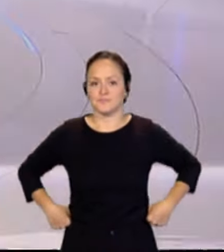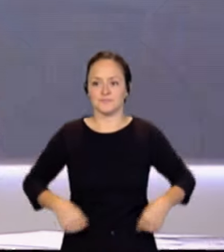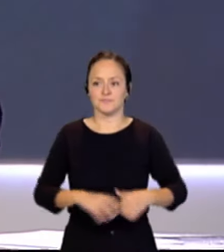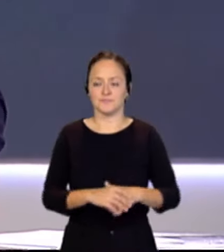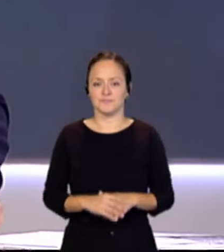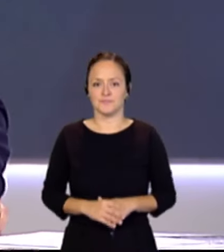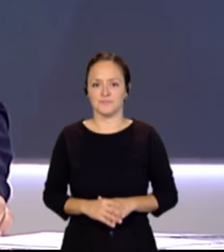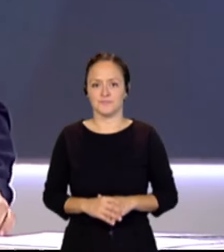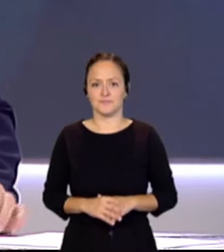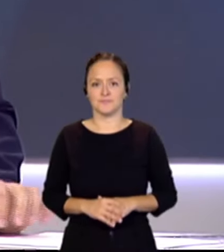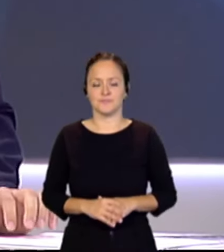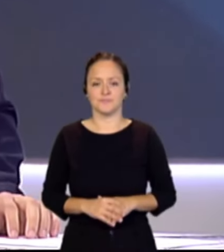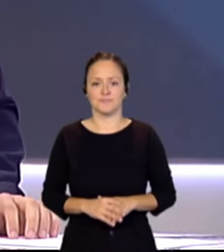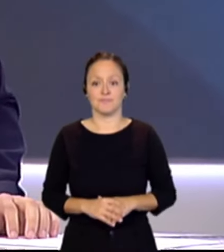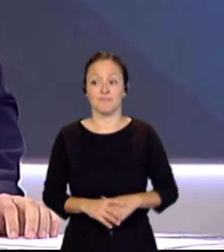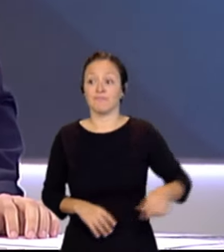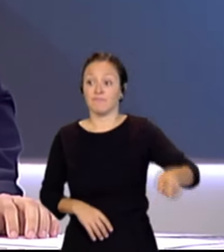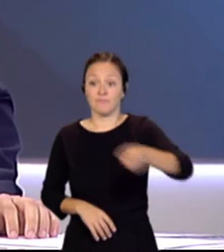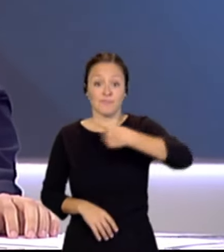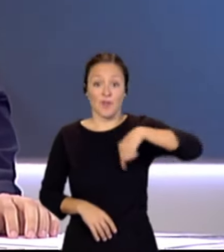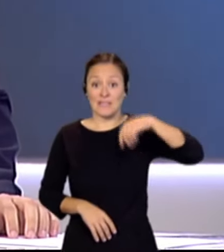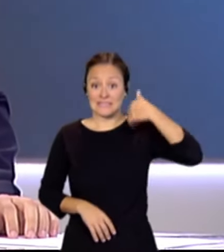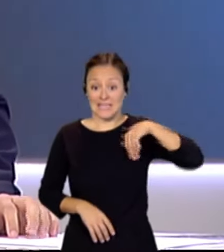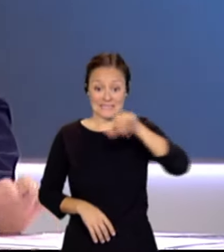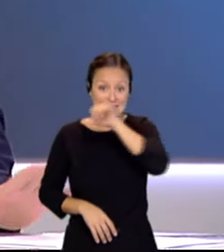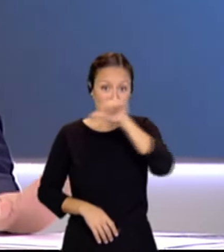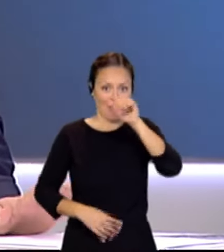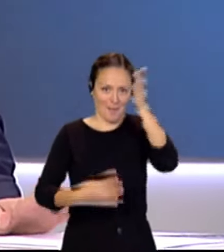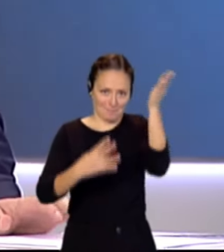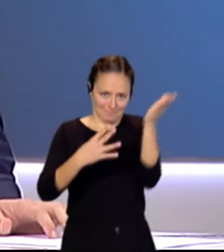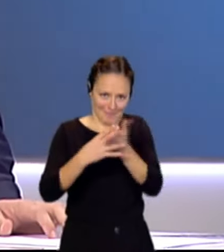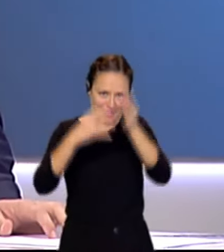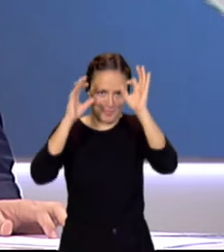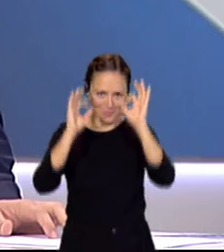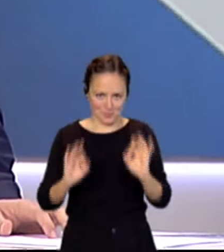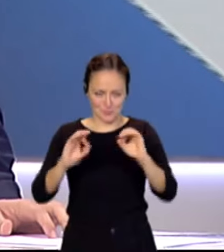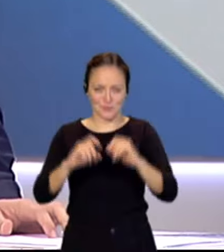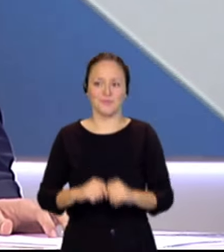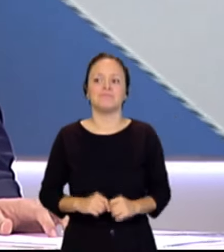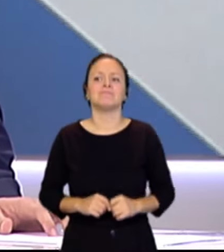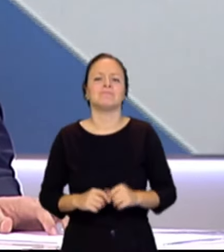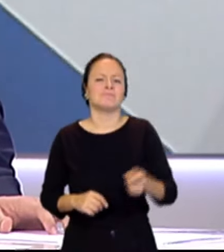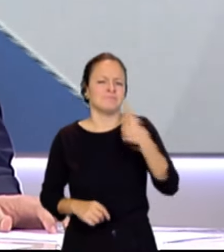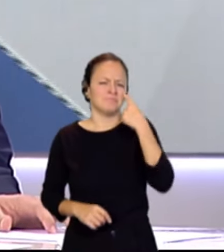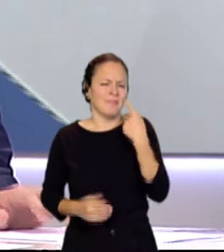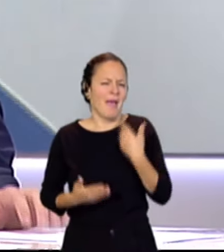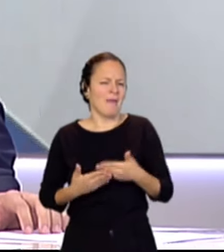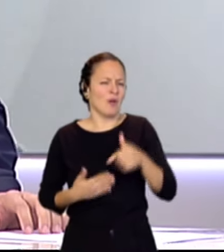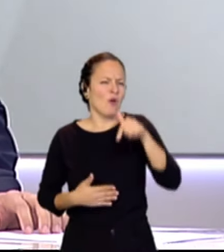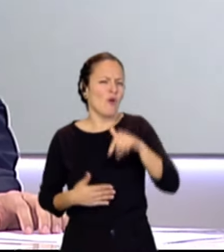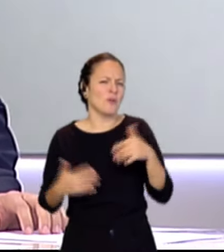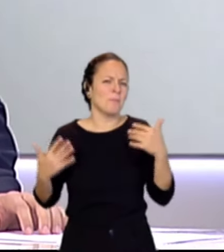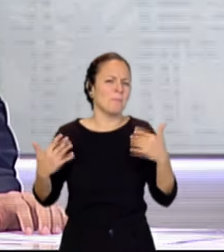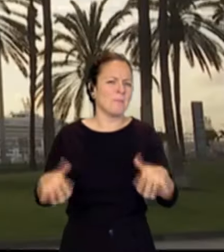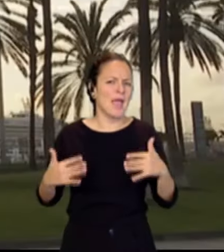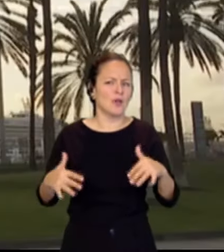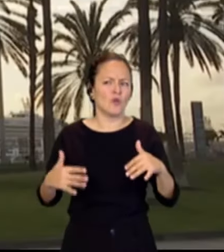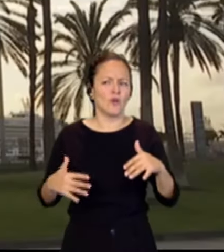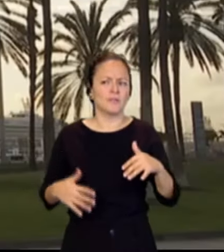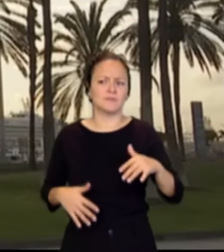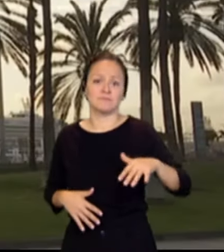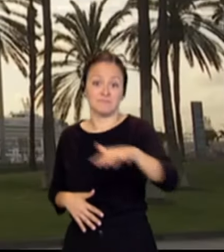comenzamos estamos ya en el Ecuador esta semana laboral vamos a comprobar Cómo reciben este miércoles en otro Rincón de